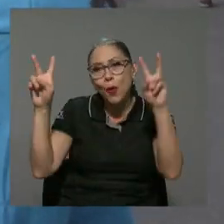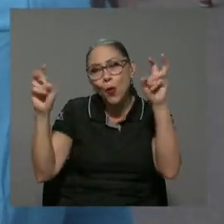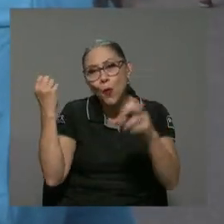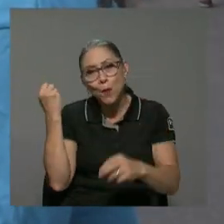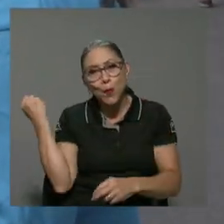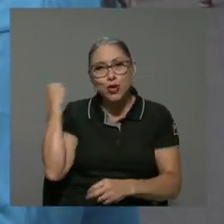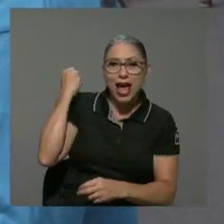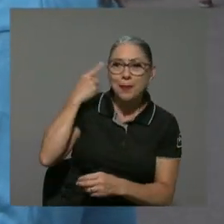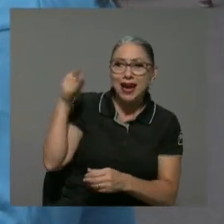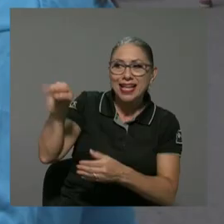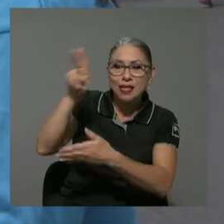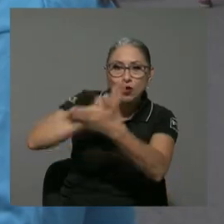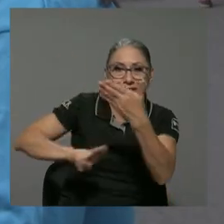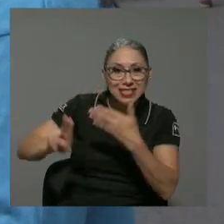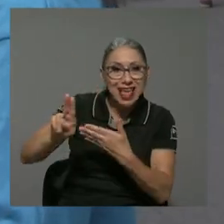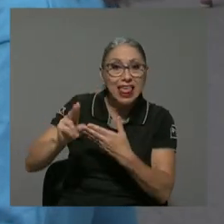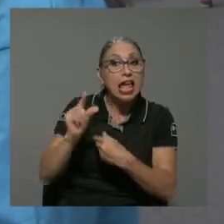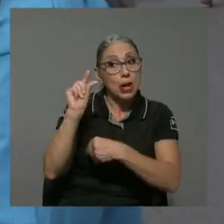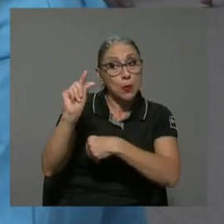fundada? Indudablemente